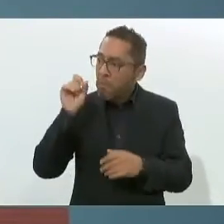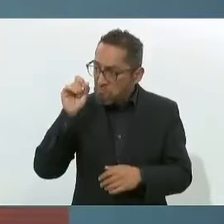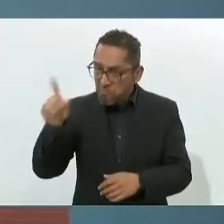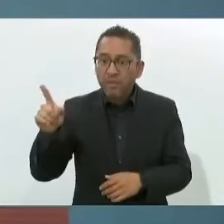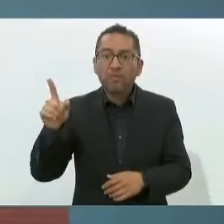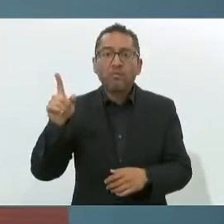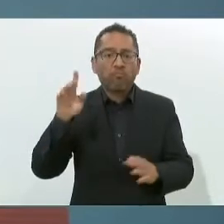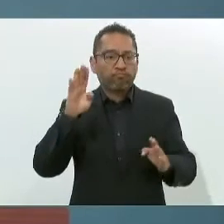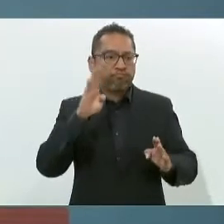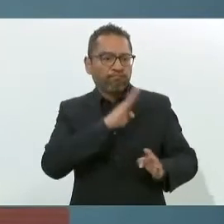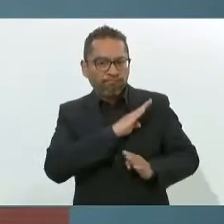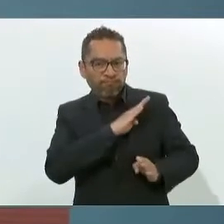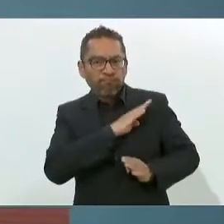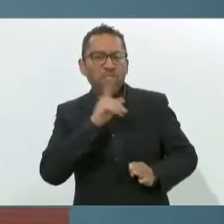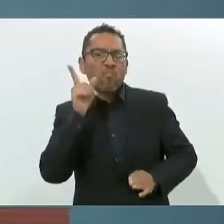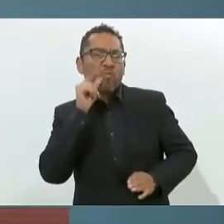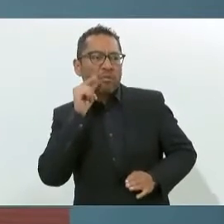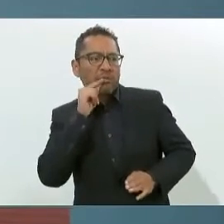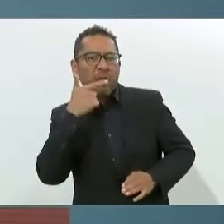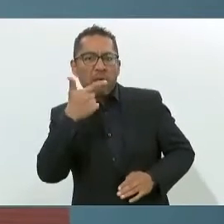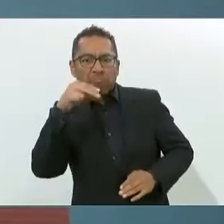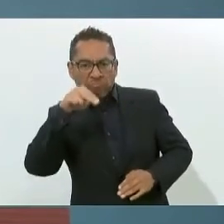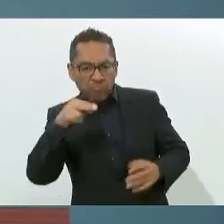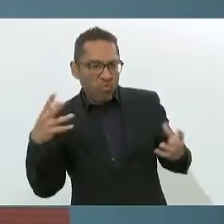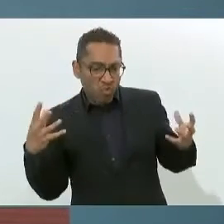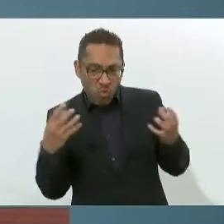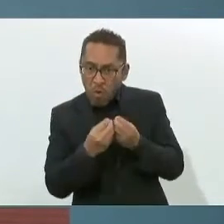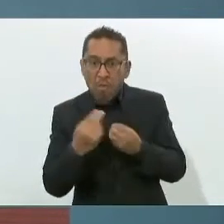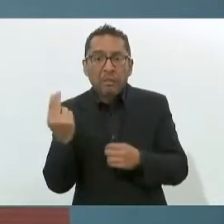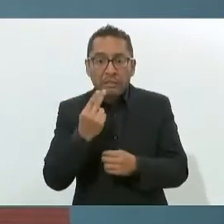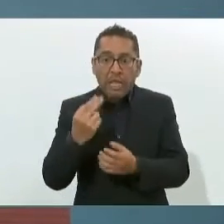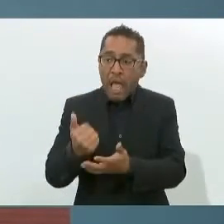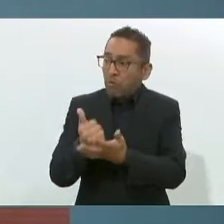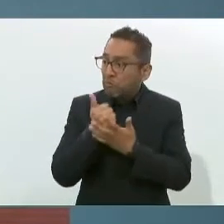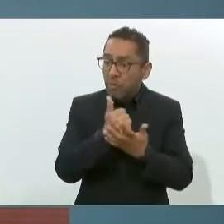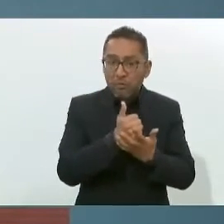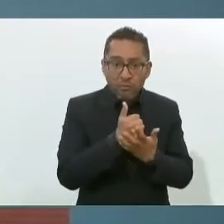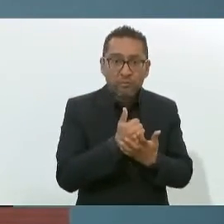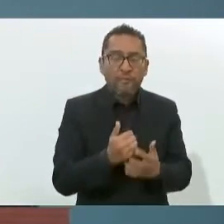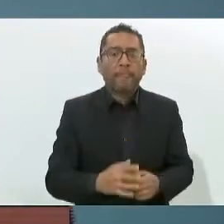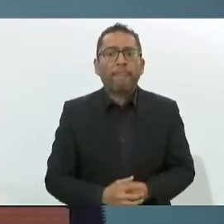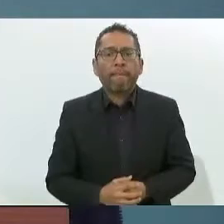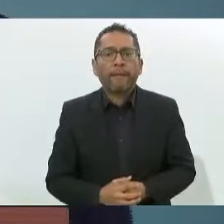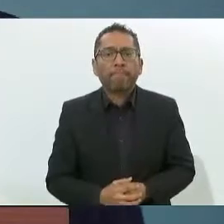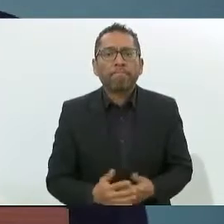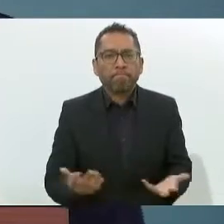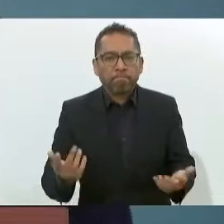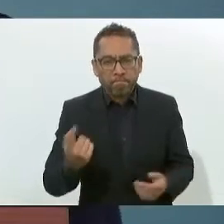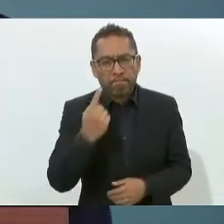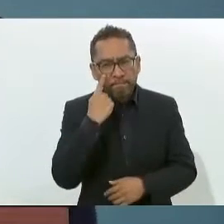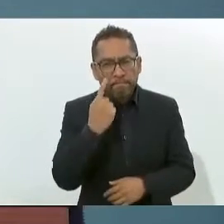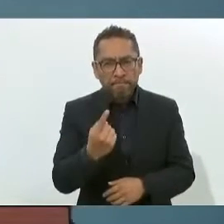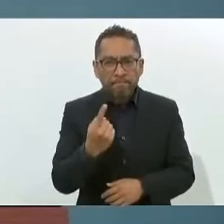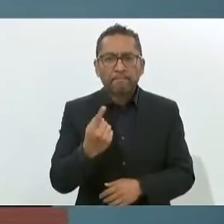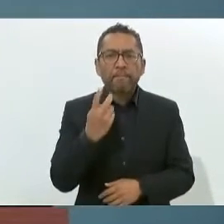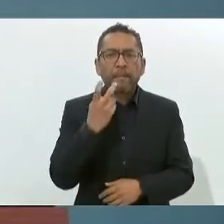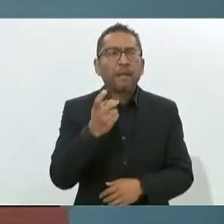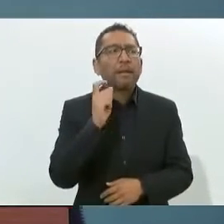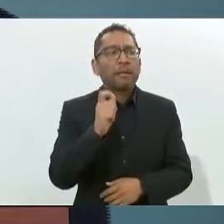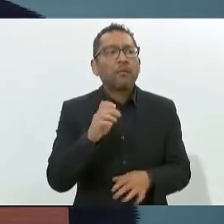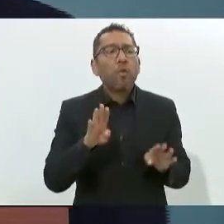Armadas. Fíjense lo leal que son las